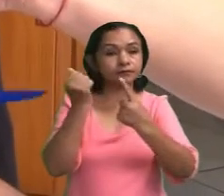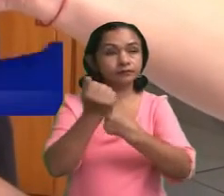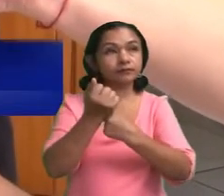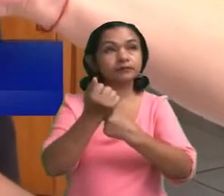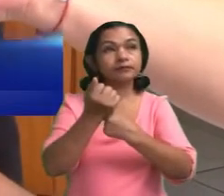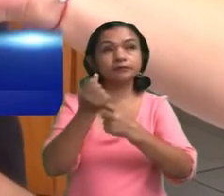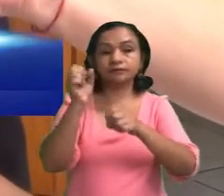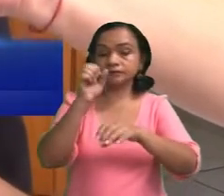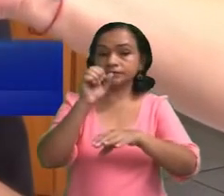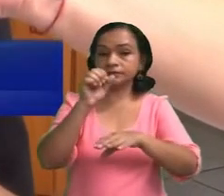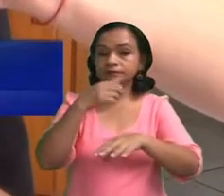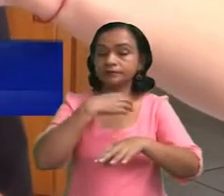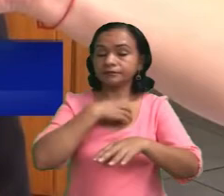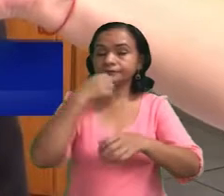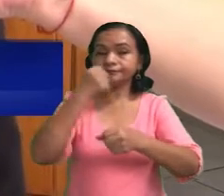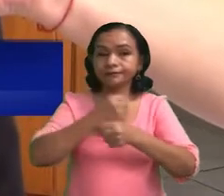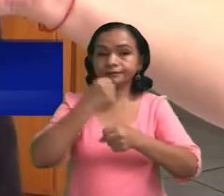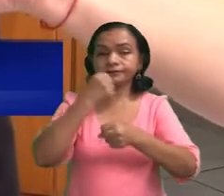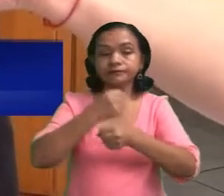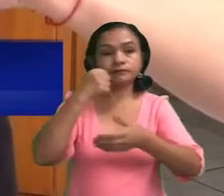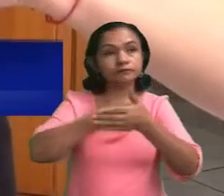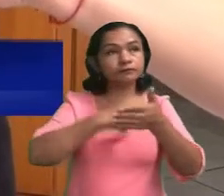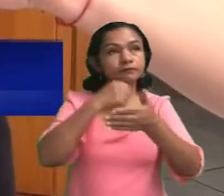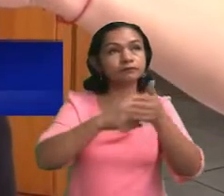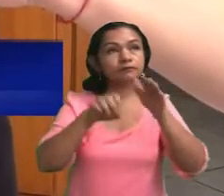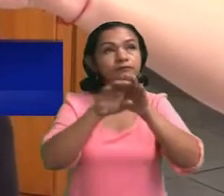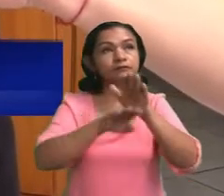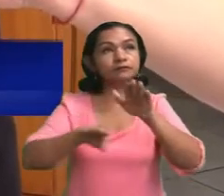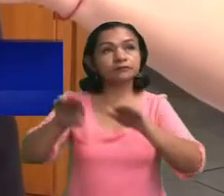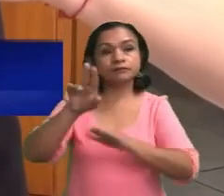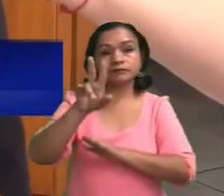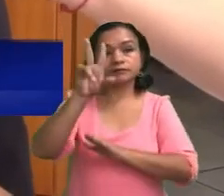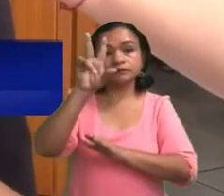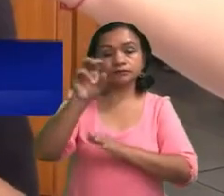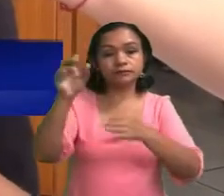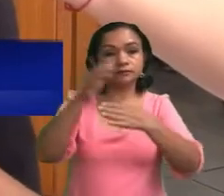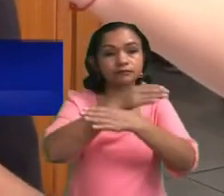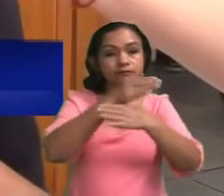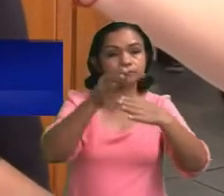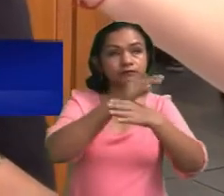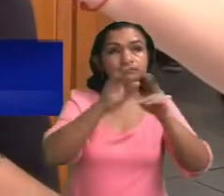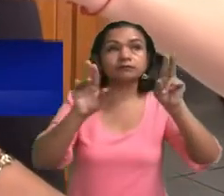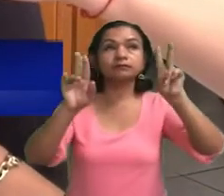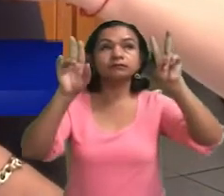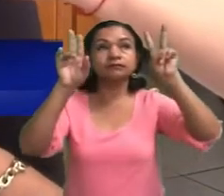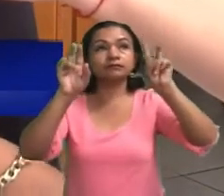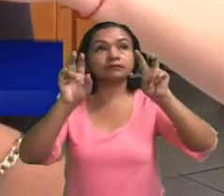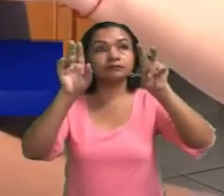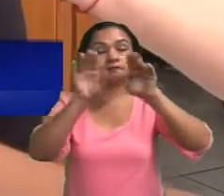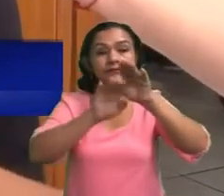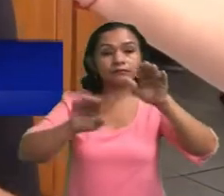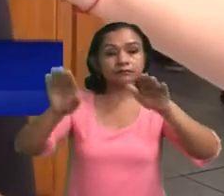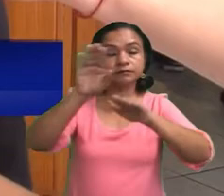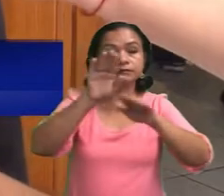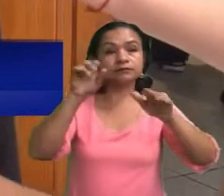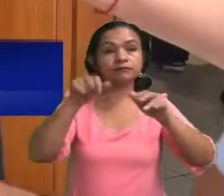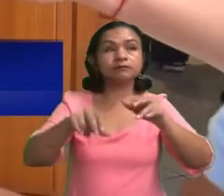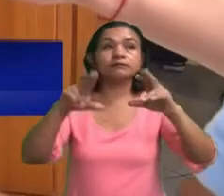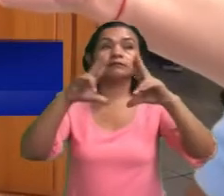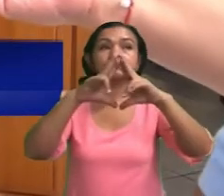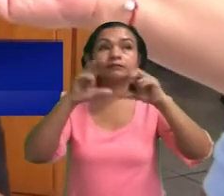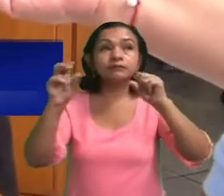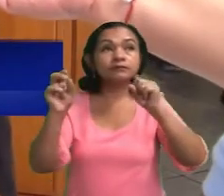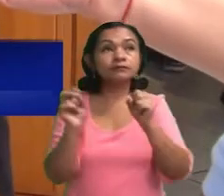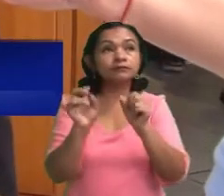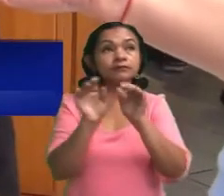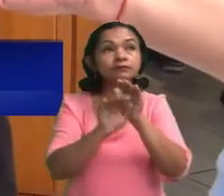trabajando en un esfuerzo enorme por actualizar más de 20 digestos jurídicos en distintas materias, las más estratégicas de nuestro país, y uno de